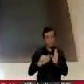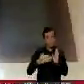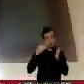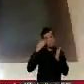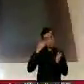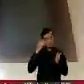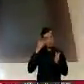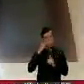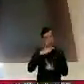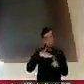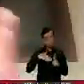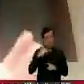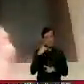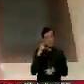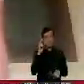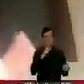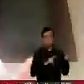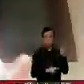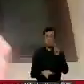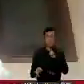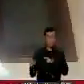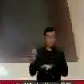orientada a esta situación.